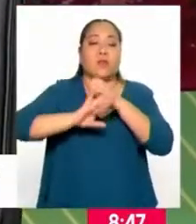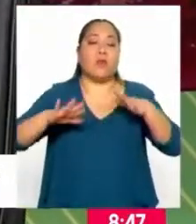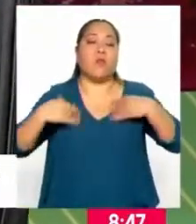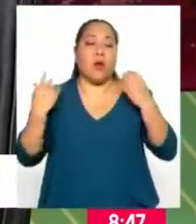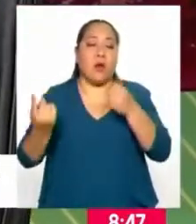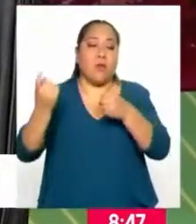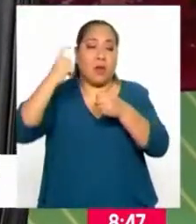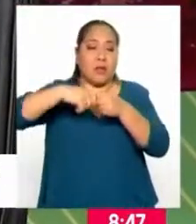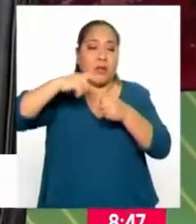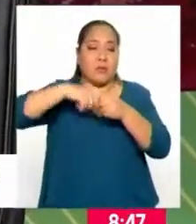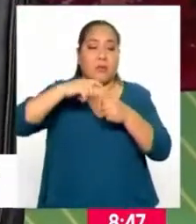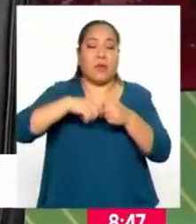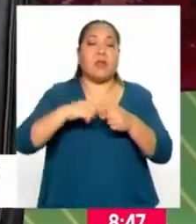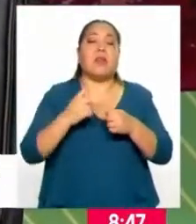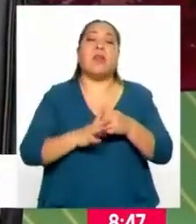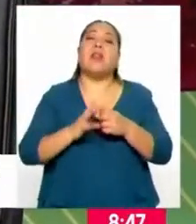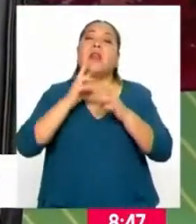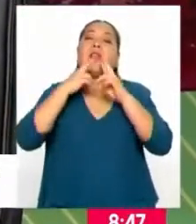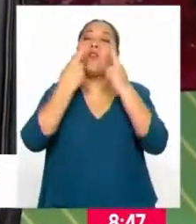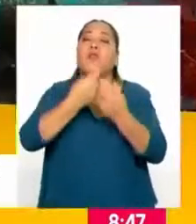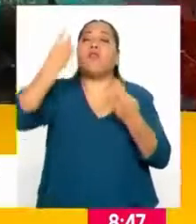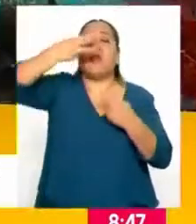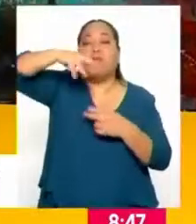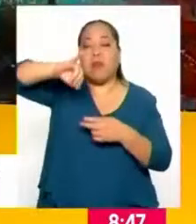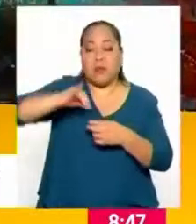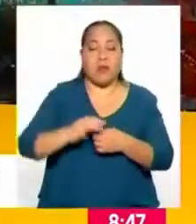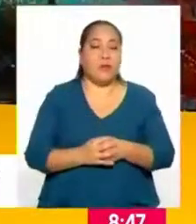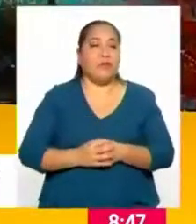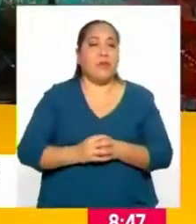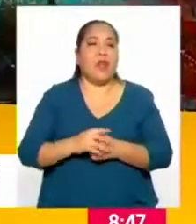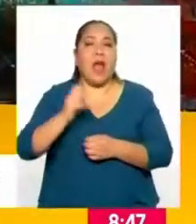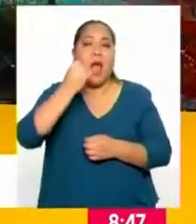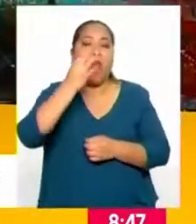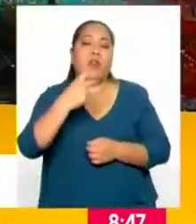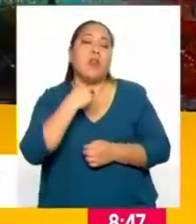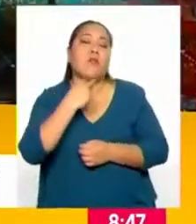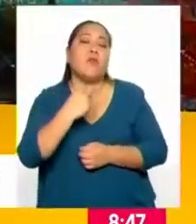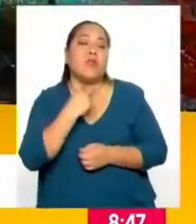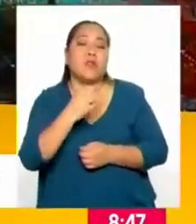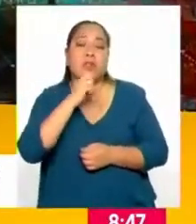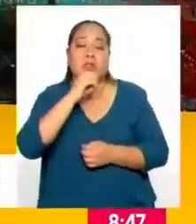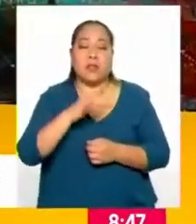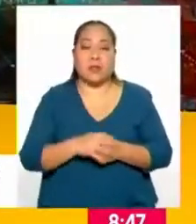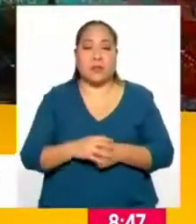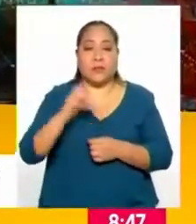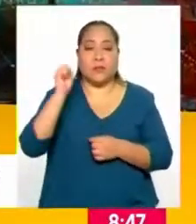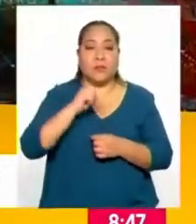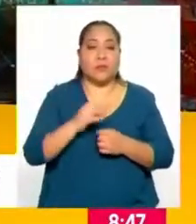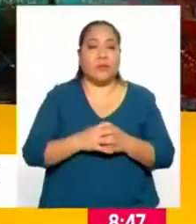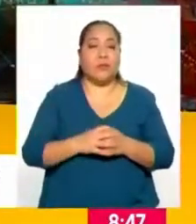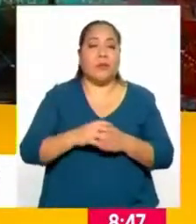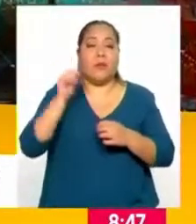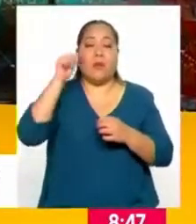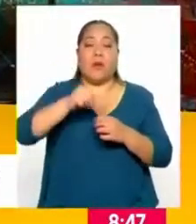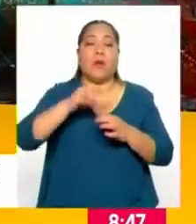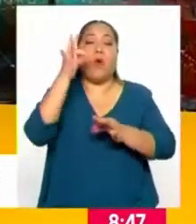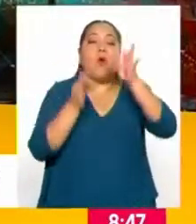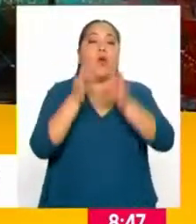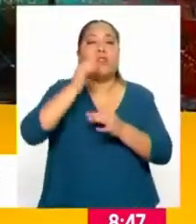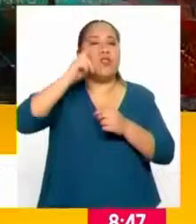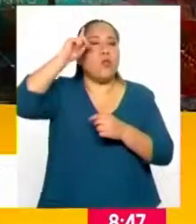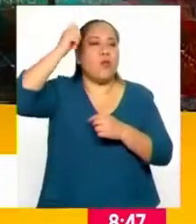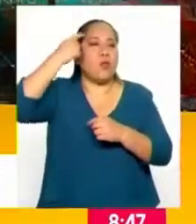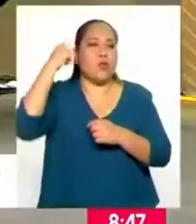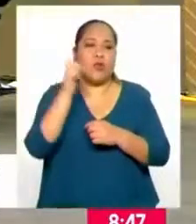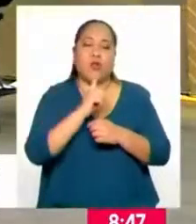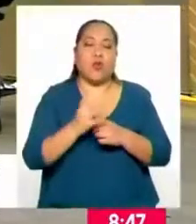en la sesión del miércoles. Ahora, hay voces que señalan que en este caso se trata de un juicio político,